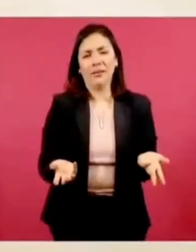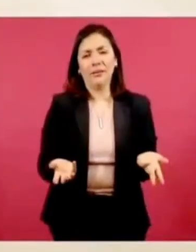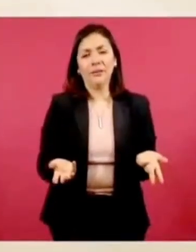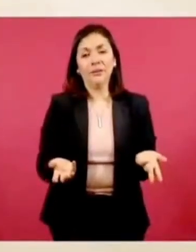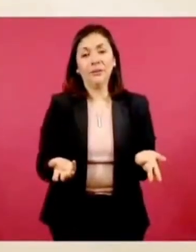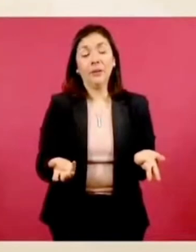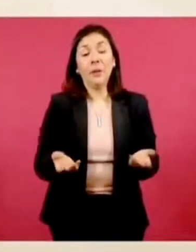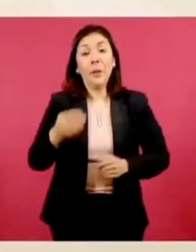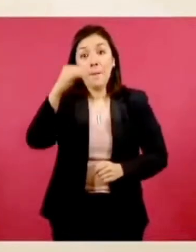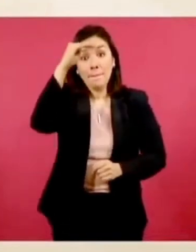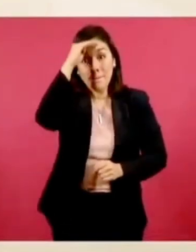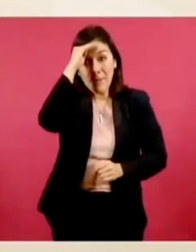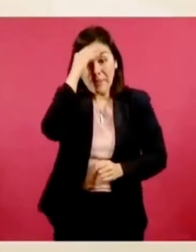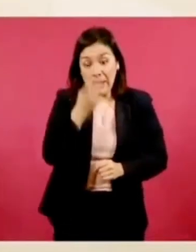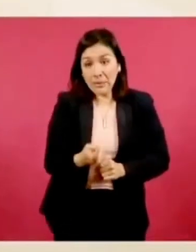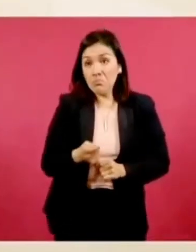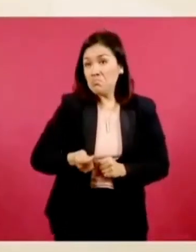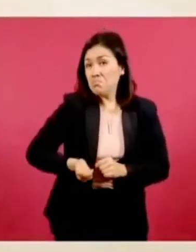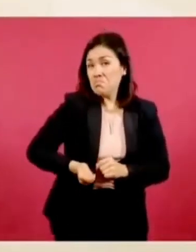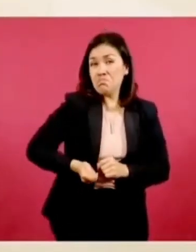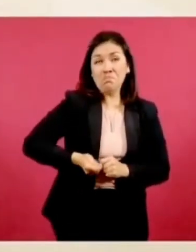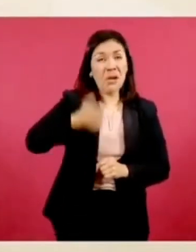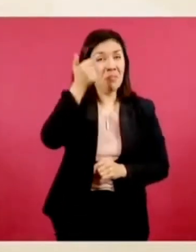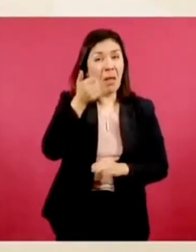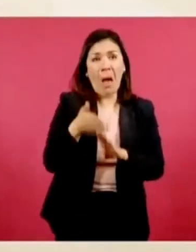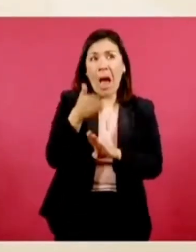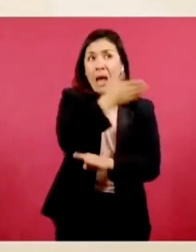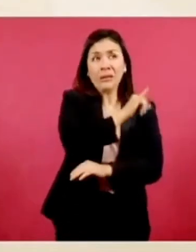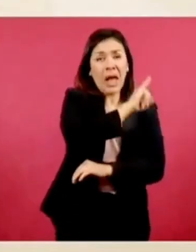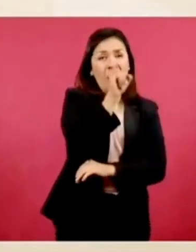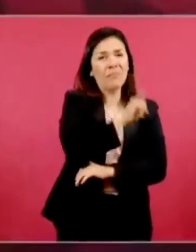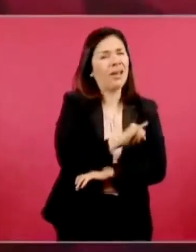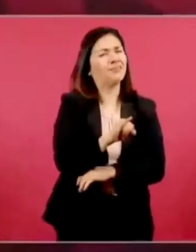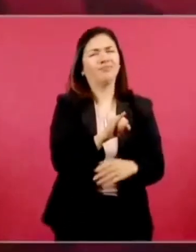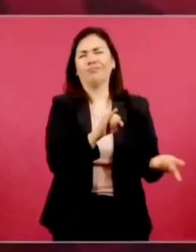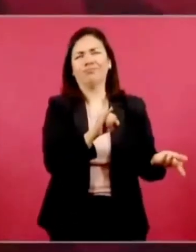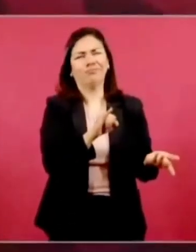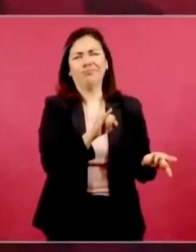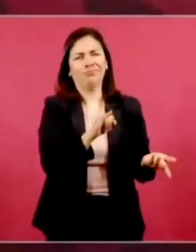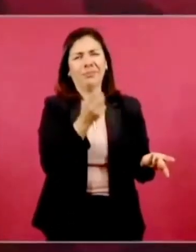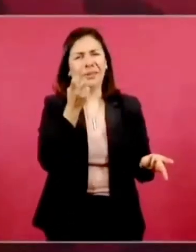Y no es la primera vez que enfrentamos estas campañas negras.